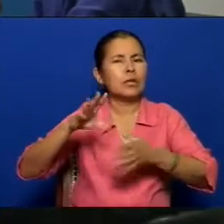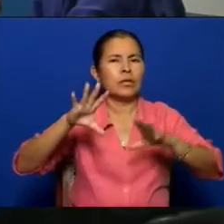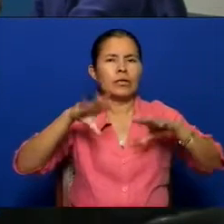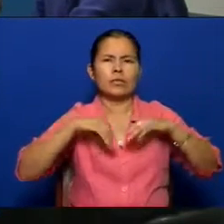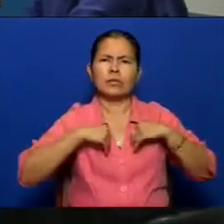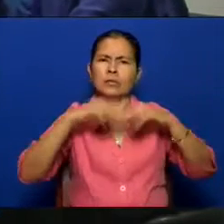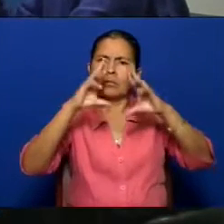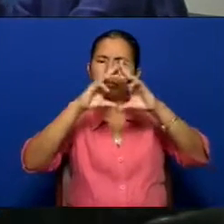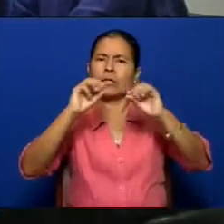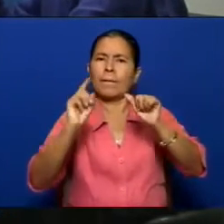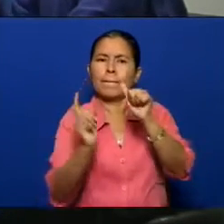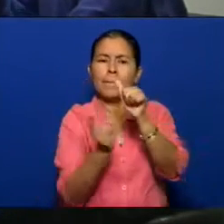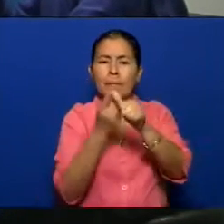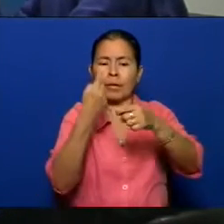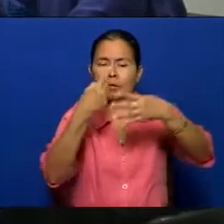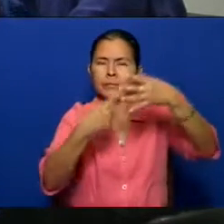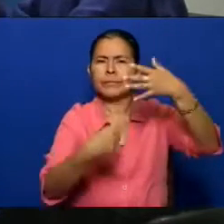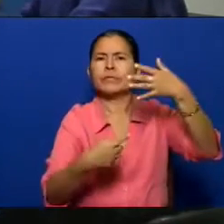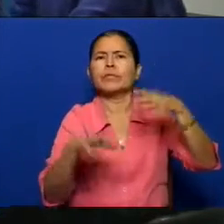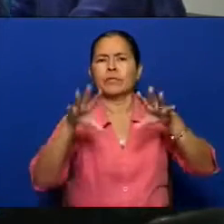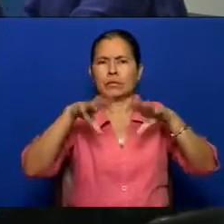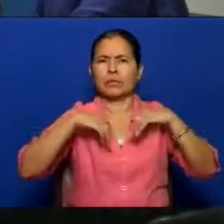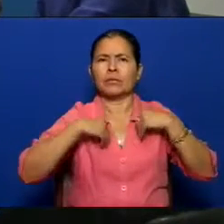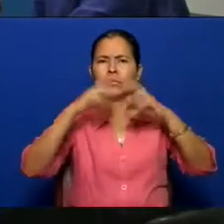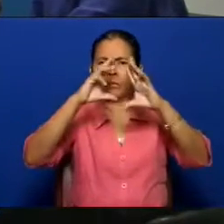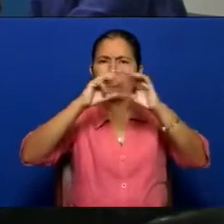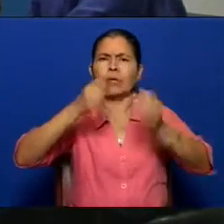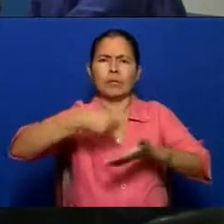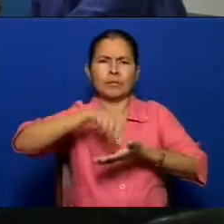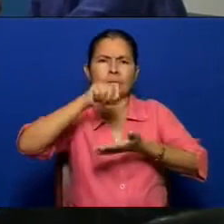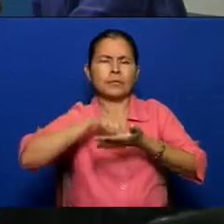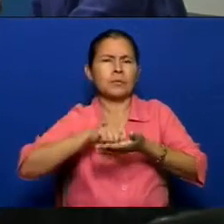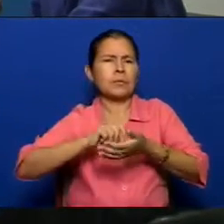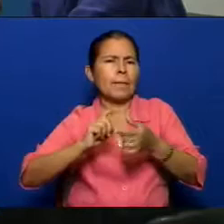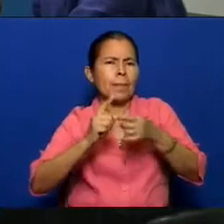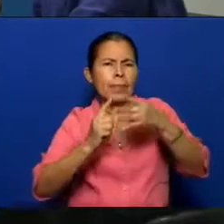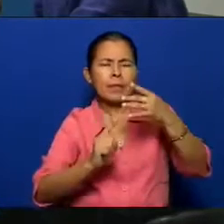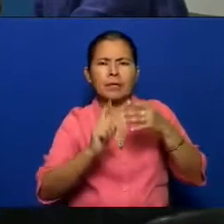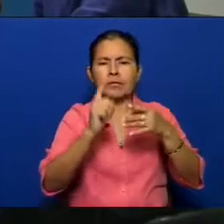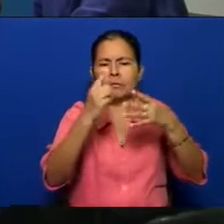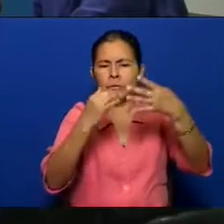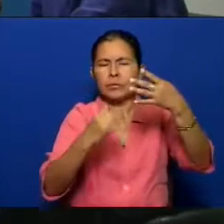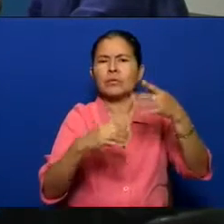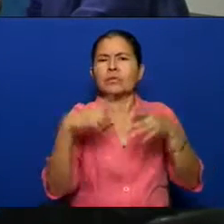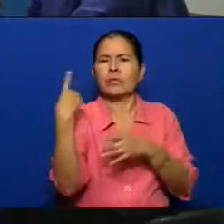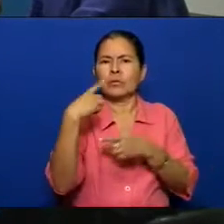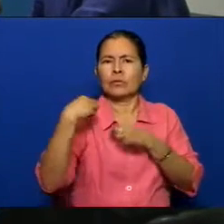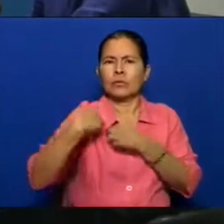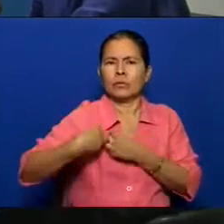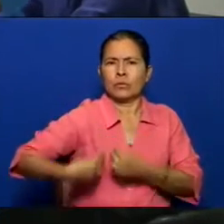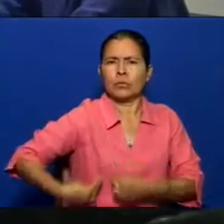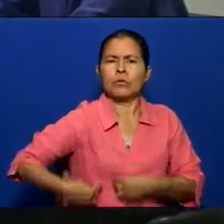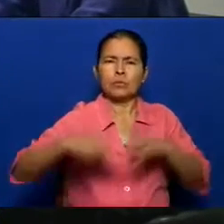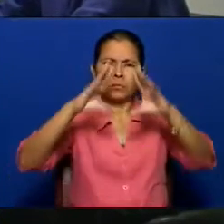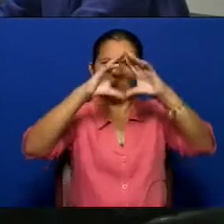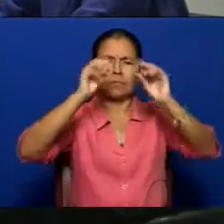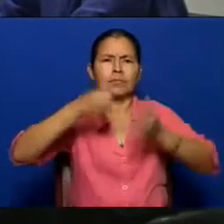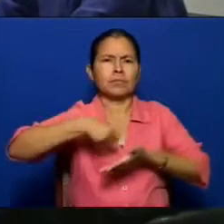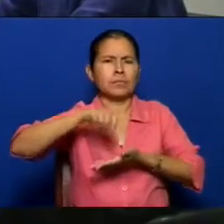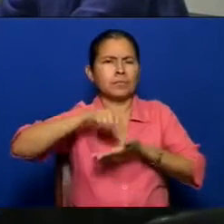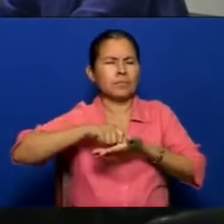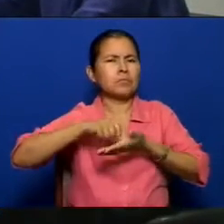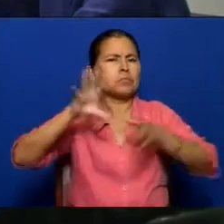países, está dentro de los 10 primeros países en haber ratificado este Tratado Universal de Derechos Humanos. Pero nosotros, además que